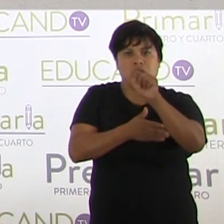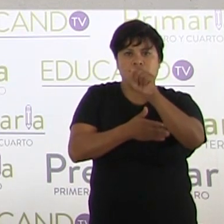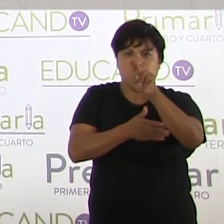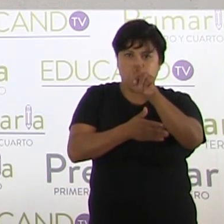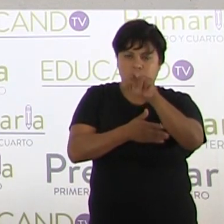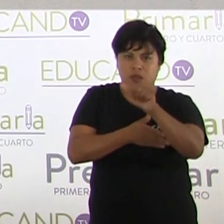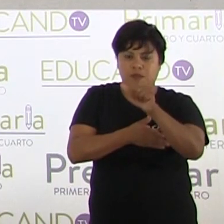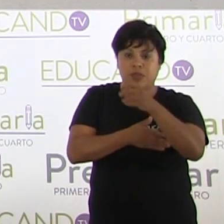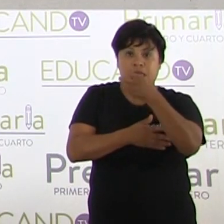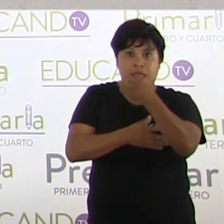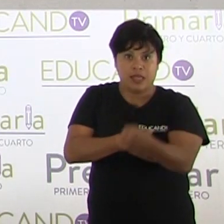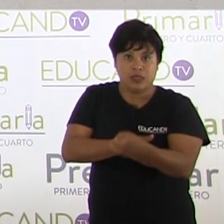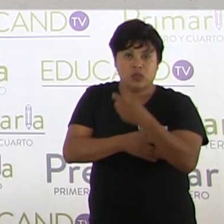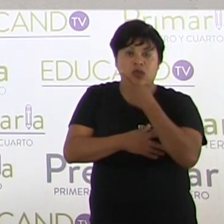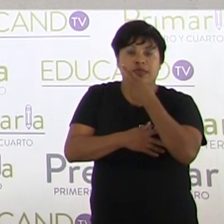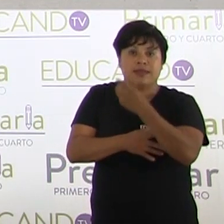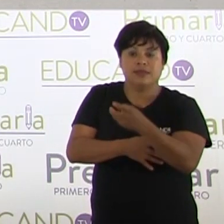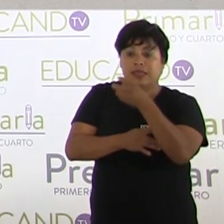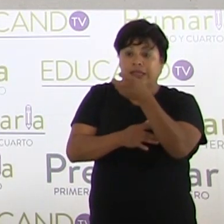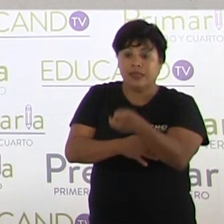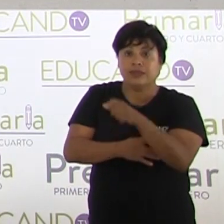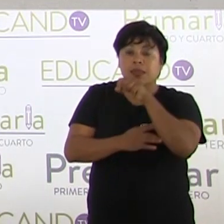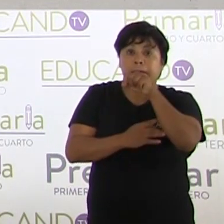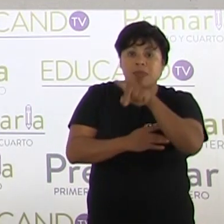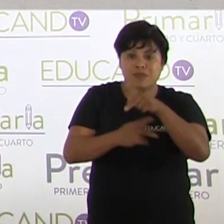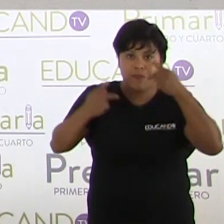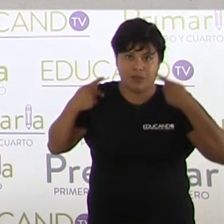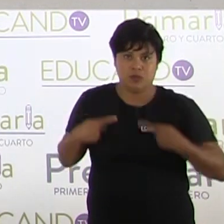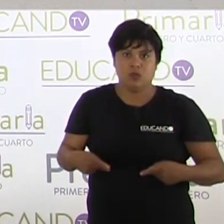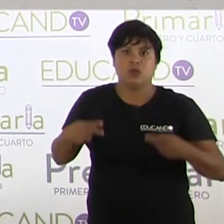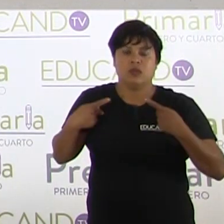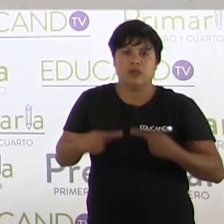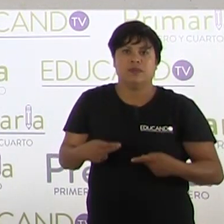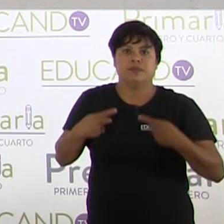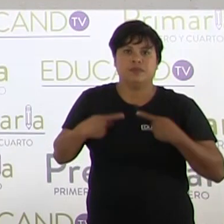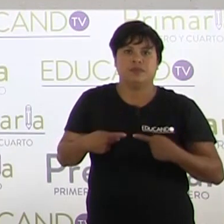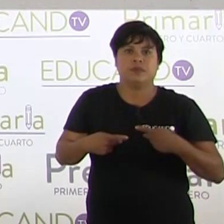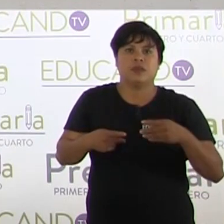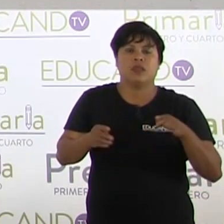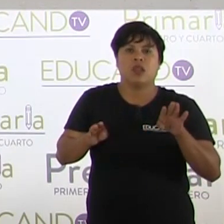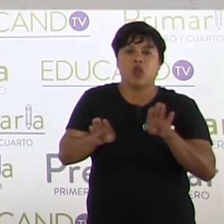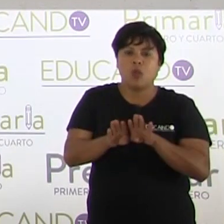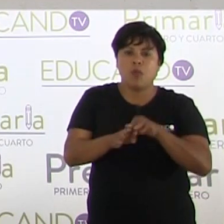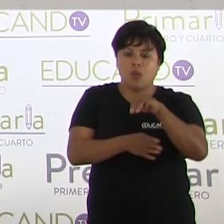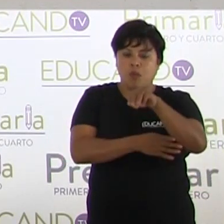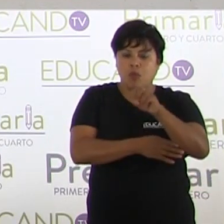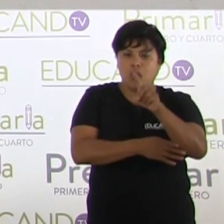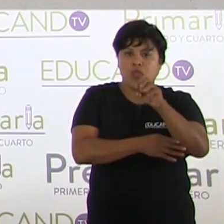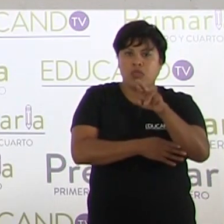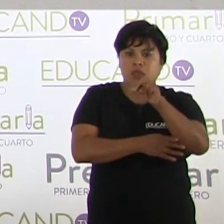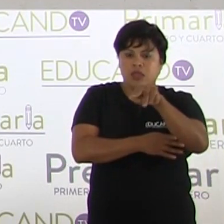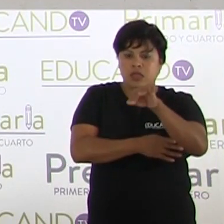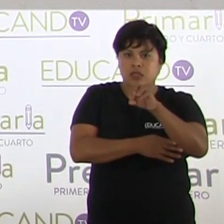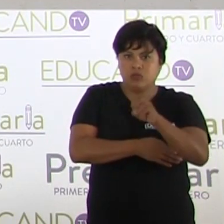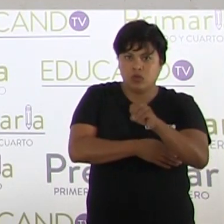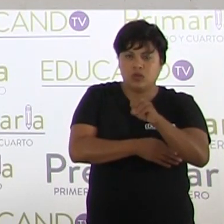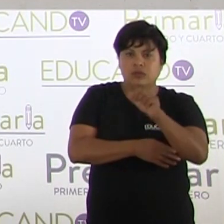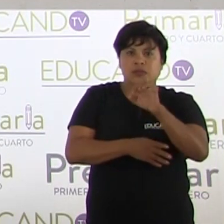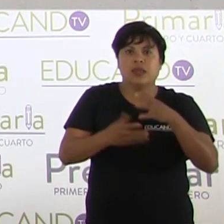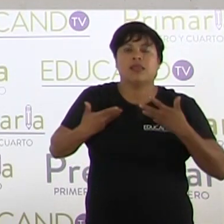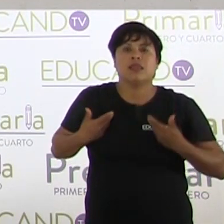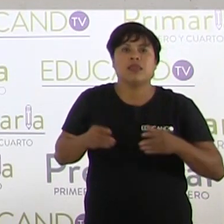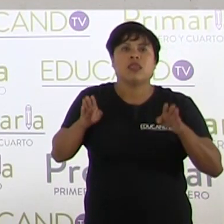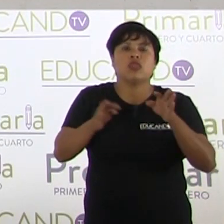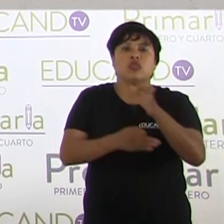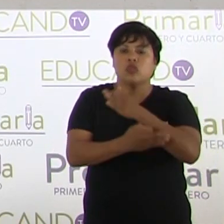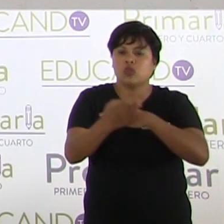Y sostiene este mismo personaje que por modernismo se entiende todo lo que